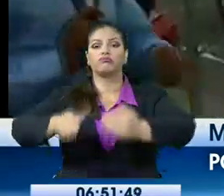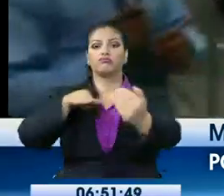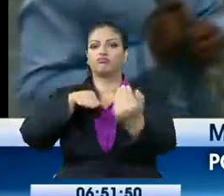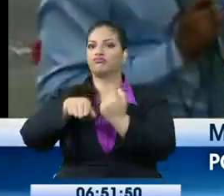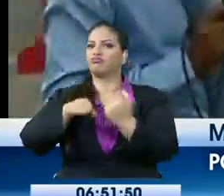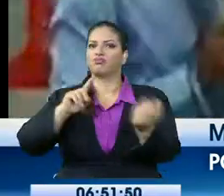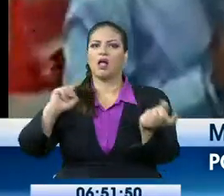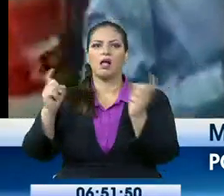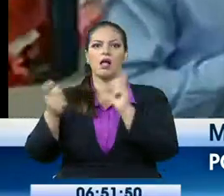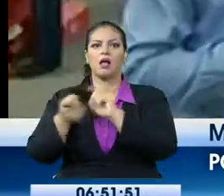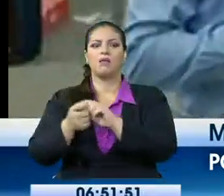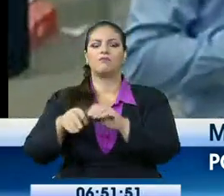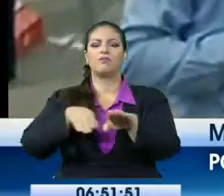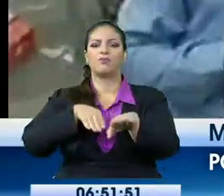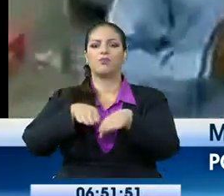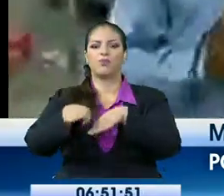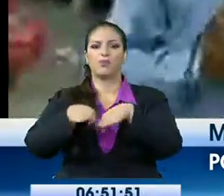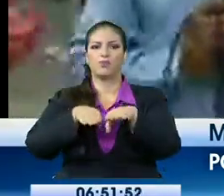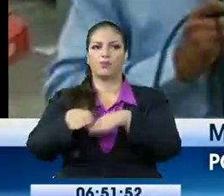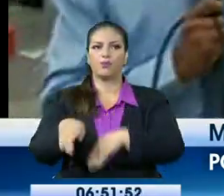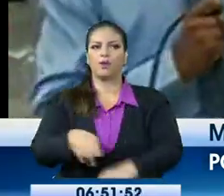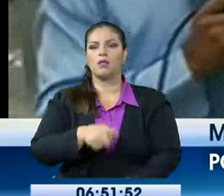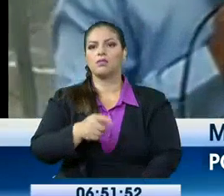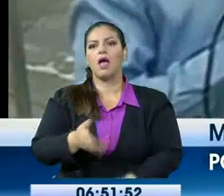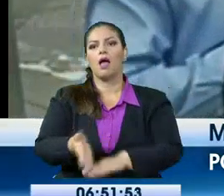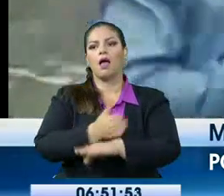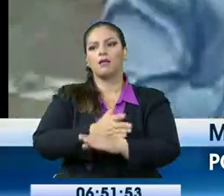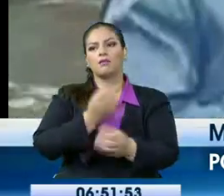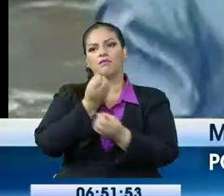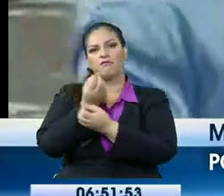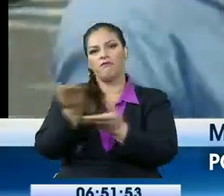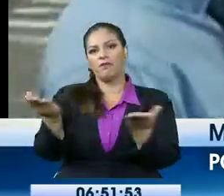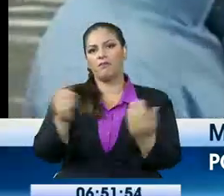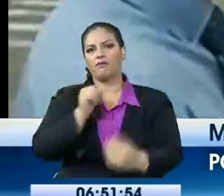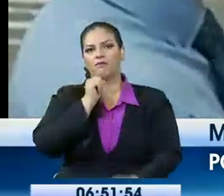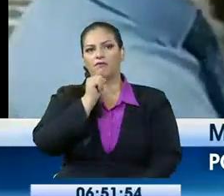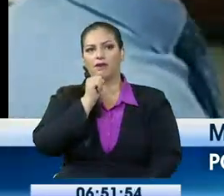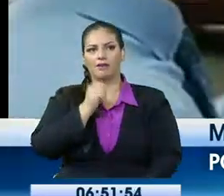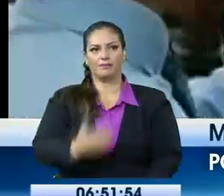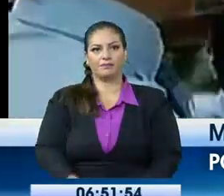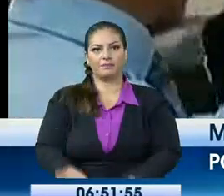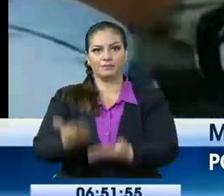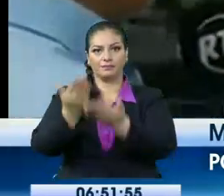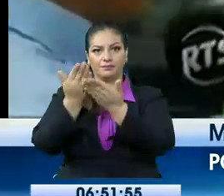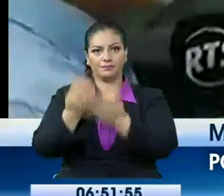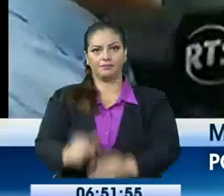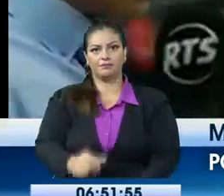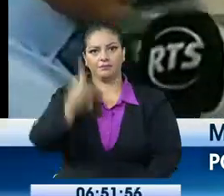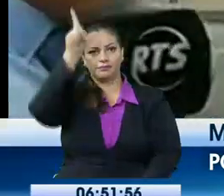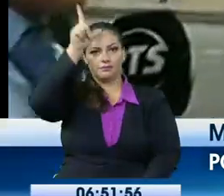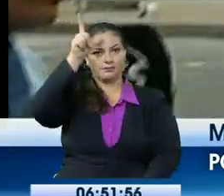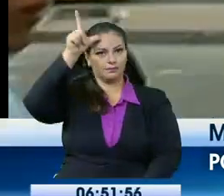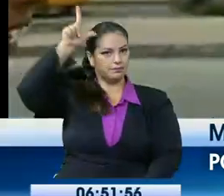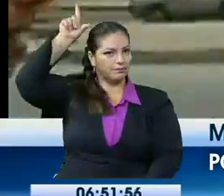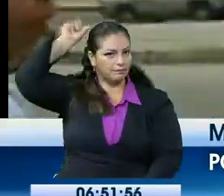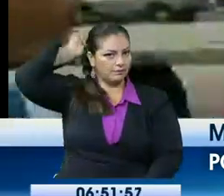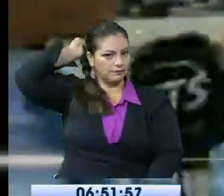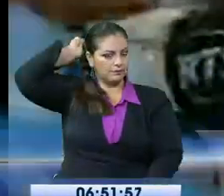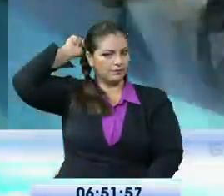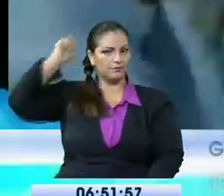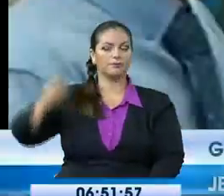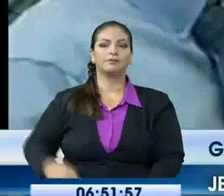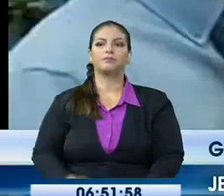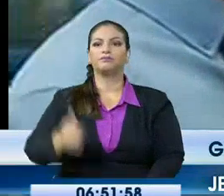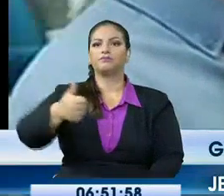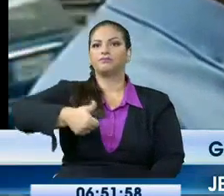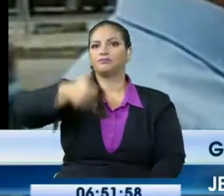Tihuinza. Hoy estamos incluso en el diálogo directo con el coronel, con el general Luis Lalama, que nos va a brindar un